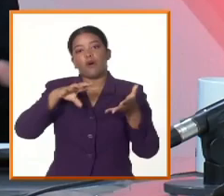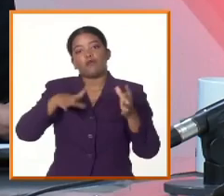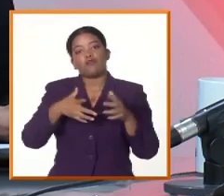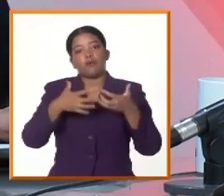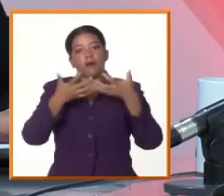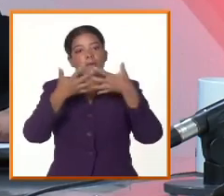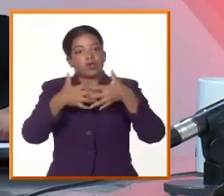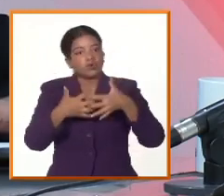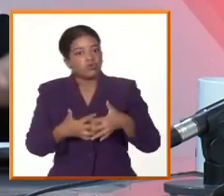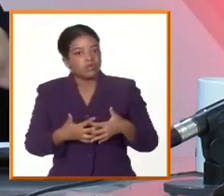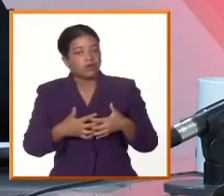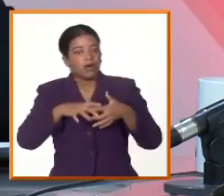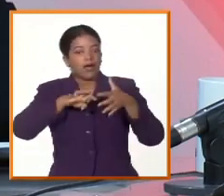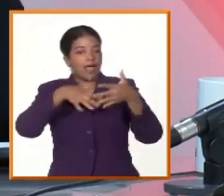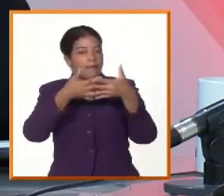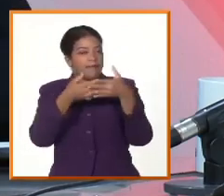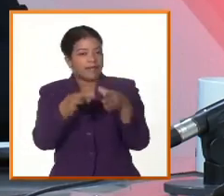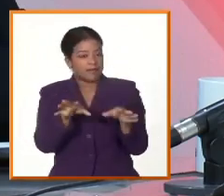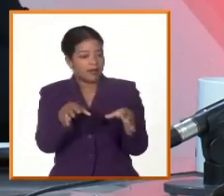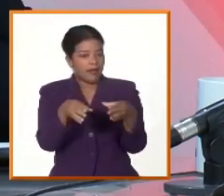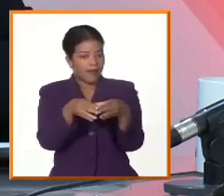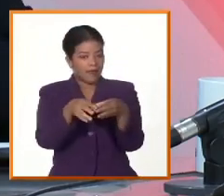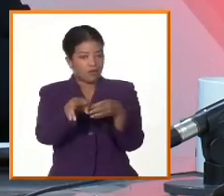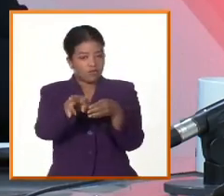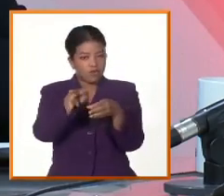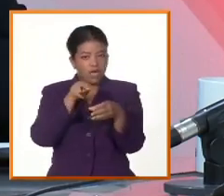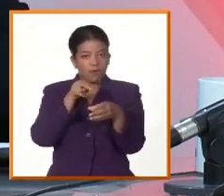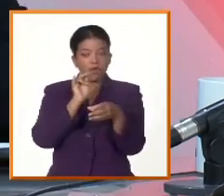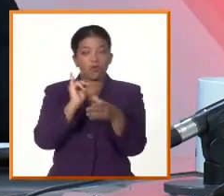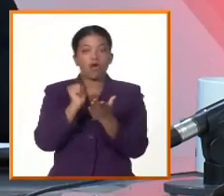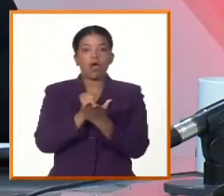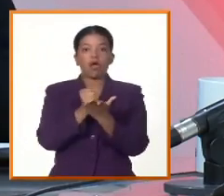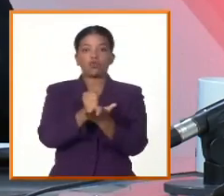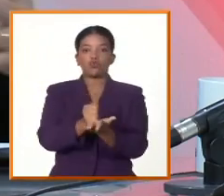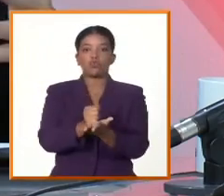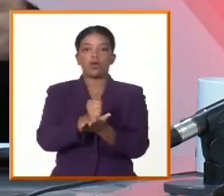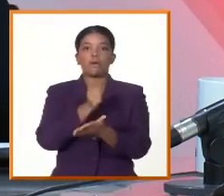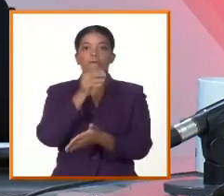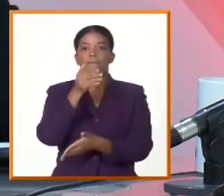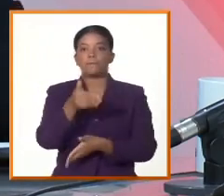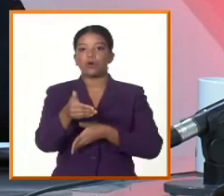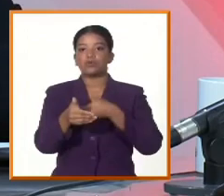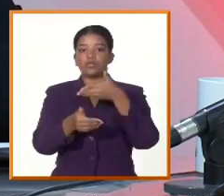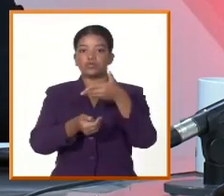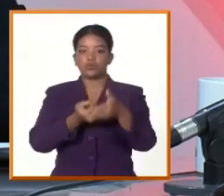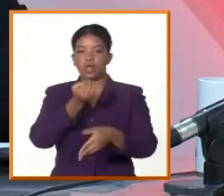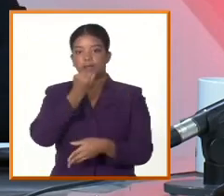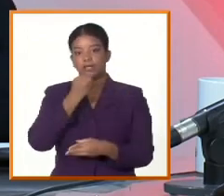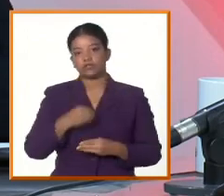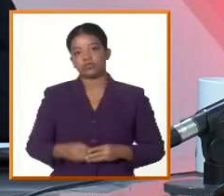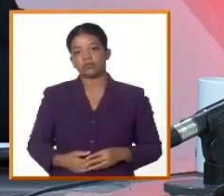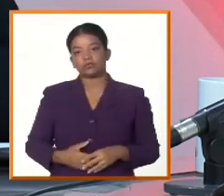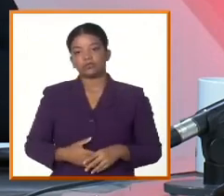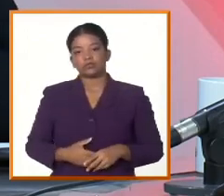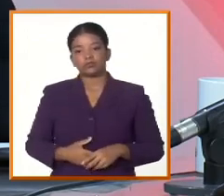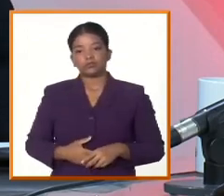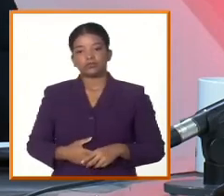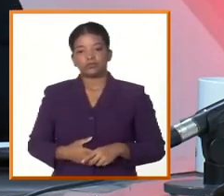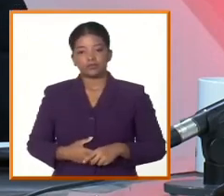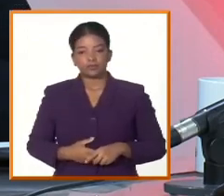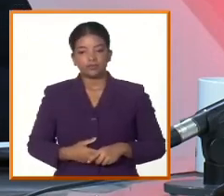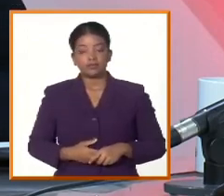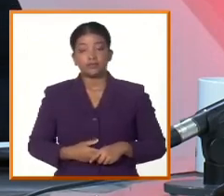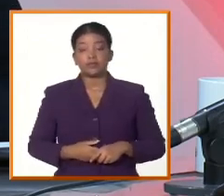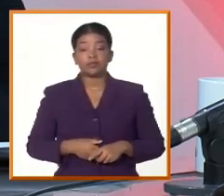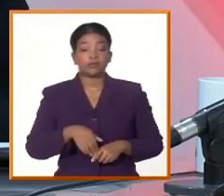Industrias medianas industrias que también ayudan en todo el procesamiento de esos alimentos eso se entronca por supuesto con la ley y con